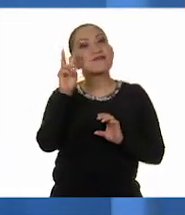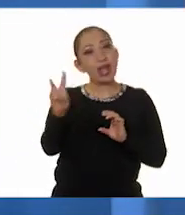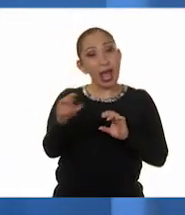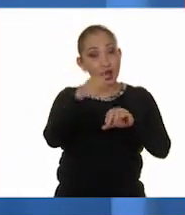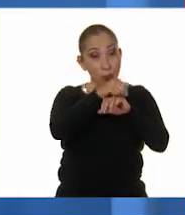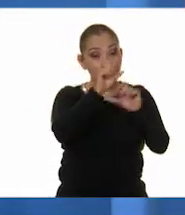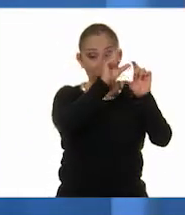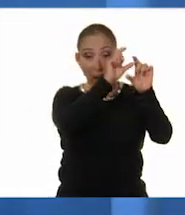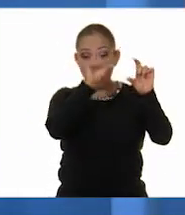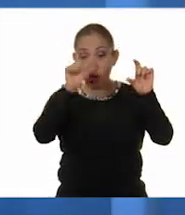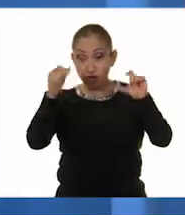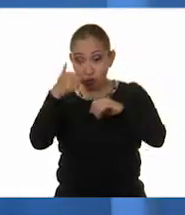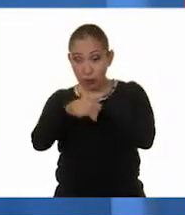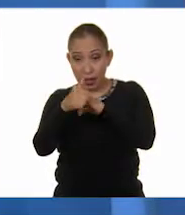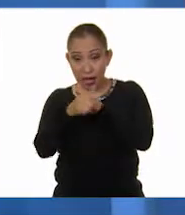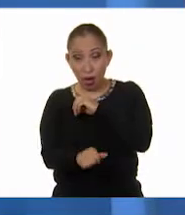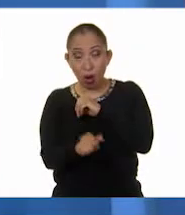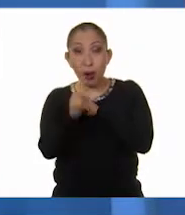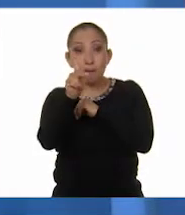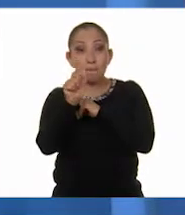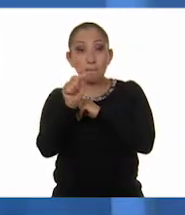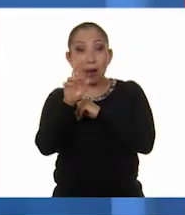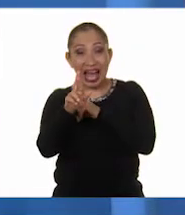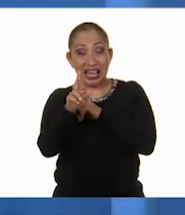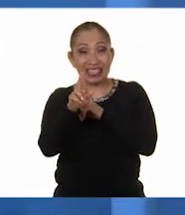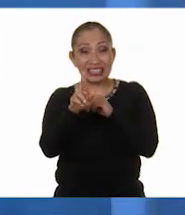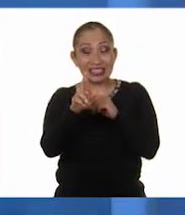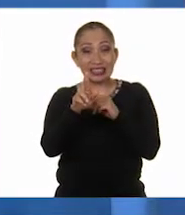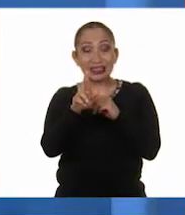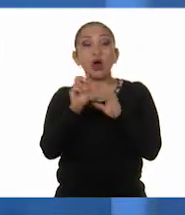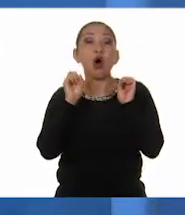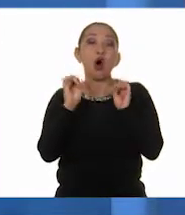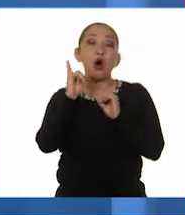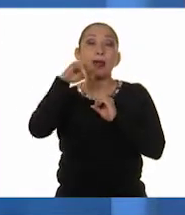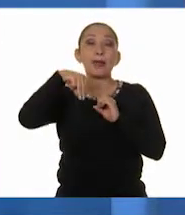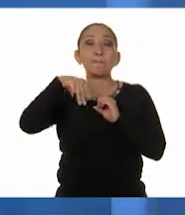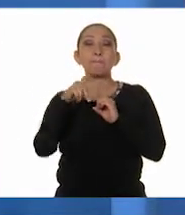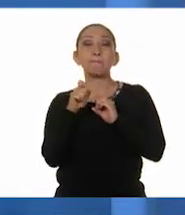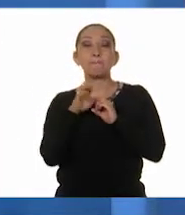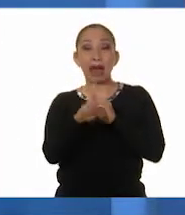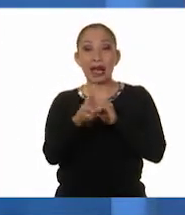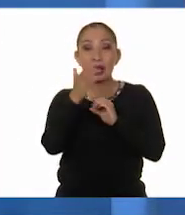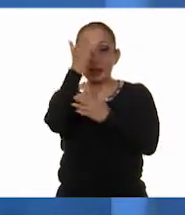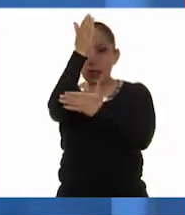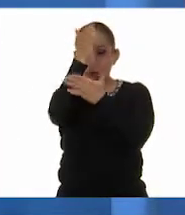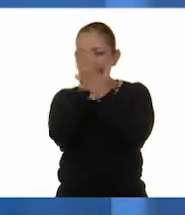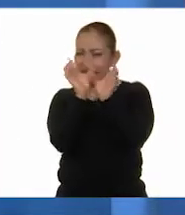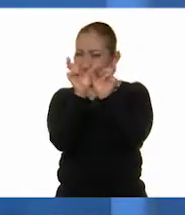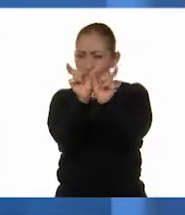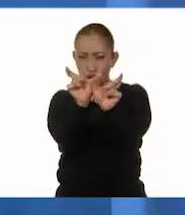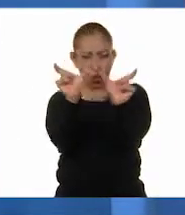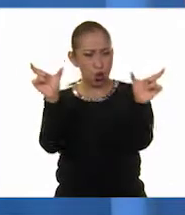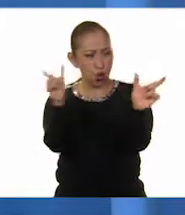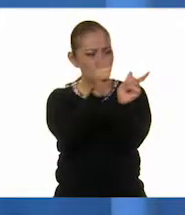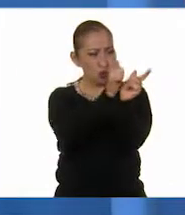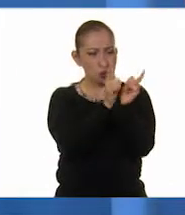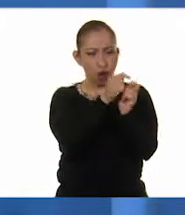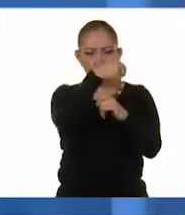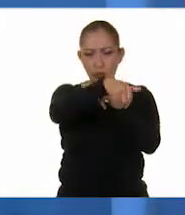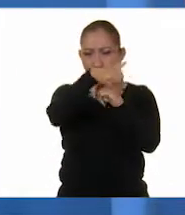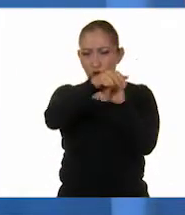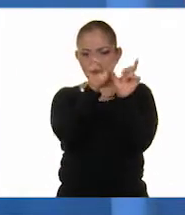datos es un número impar o par. Si es impar, ubico la posición que divide en dos partes exactas al conjunto de datos y